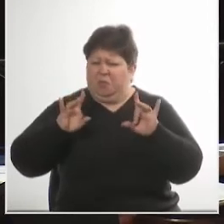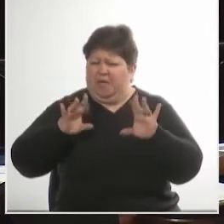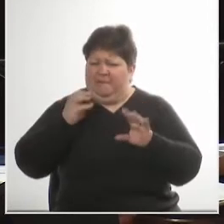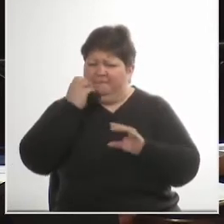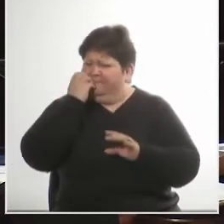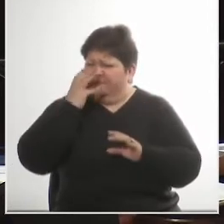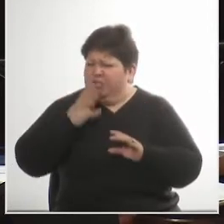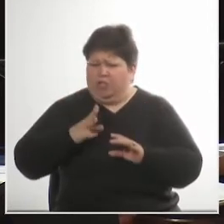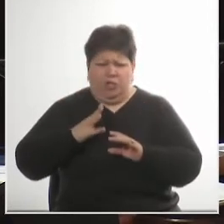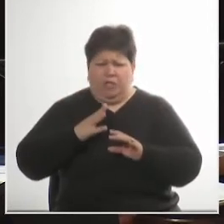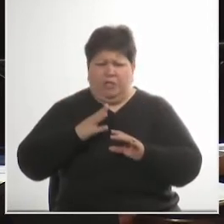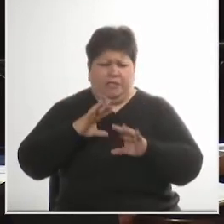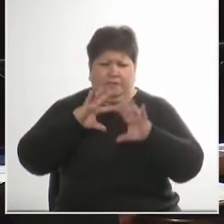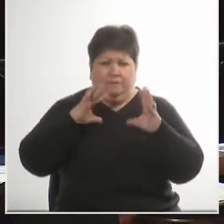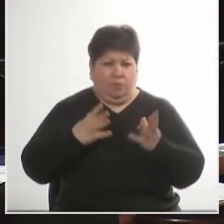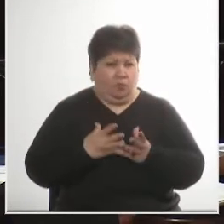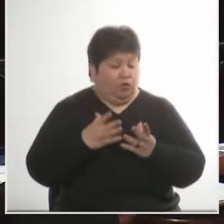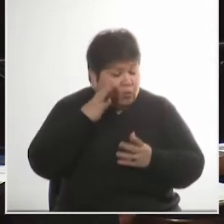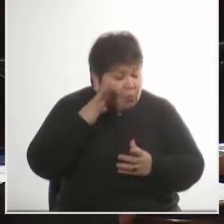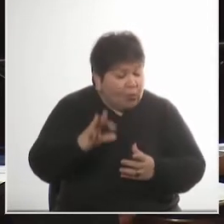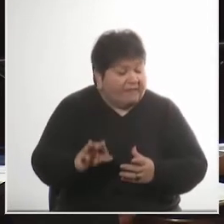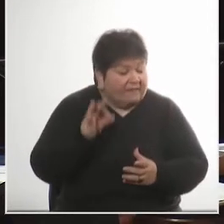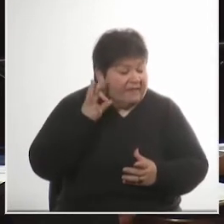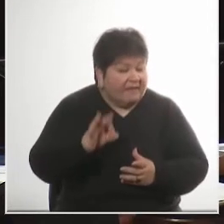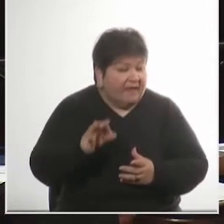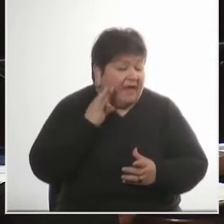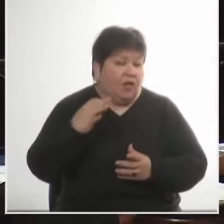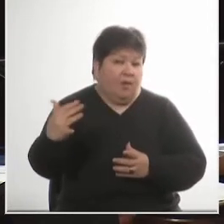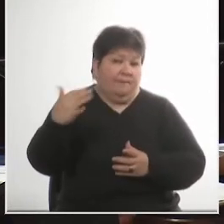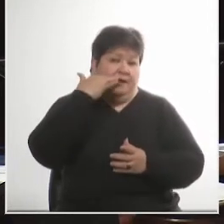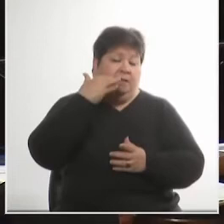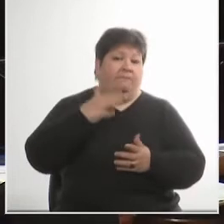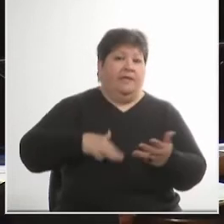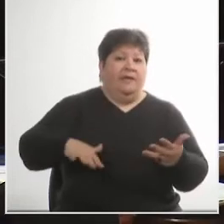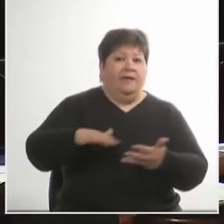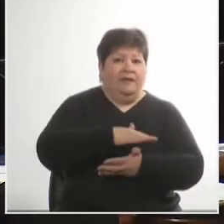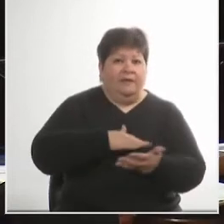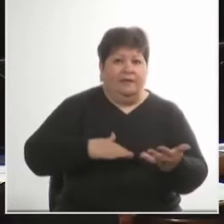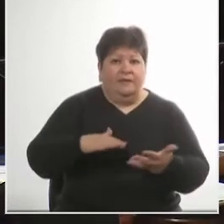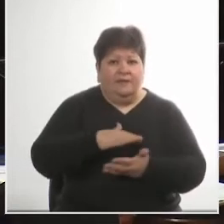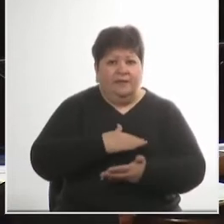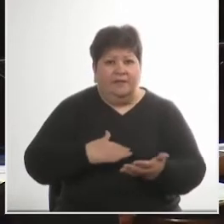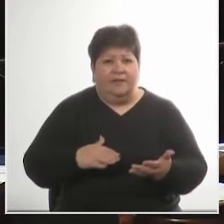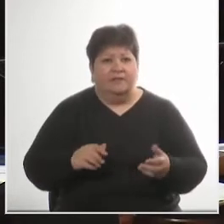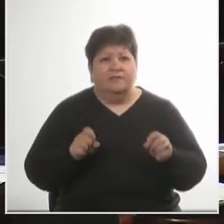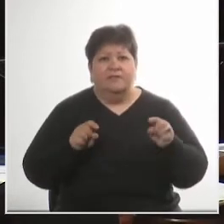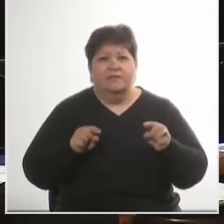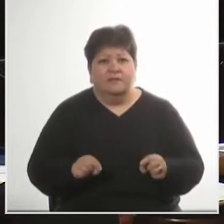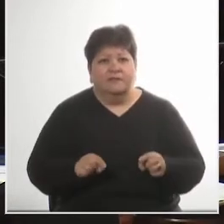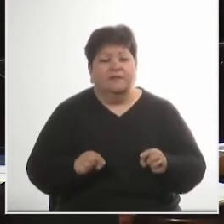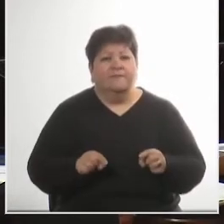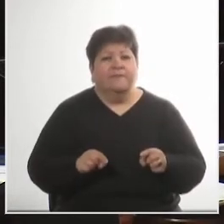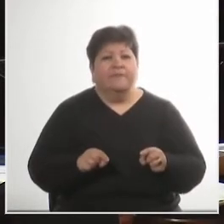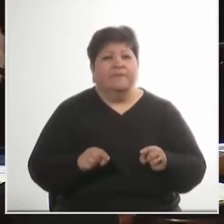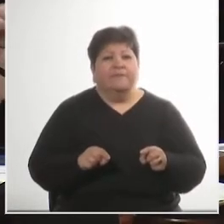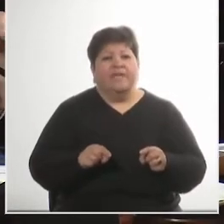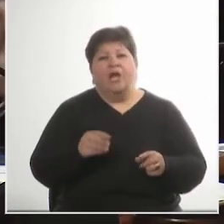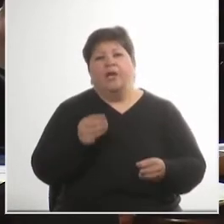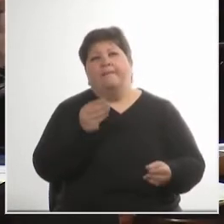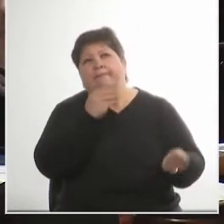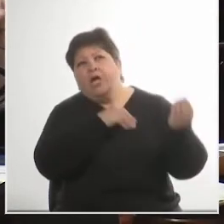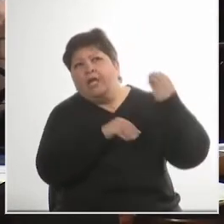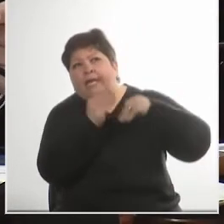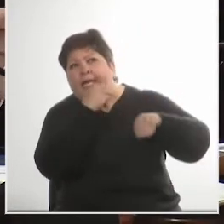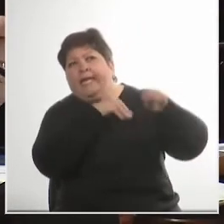Entonces, cuidado con el tema medio ambiente, que no se utilice como pretexto de